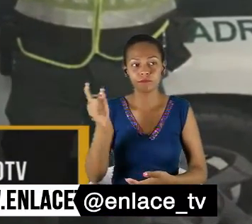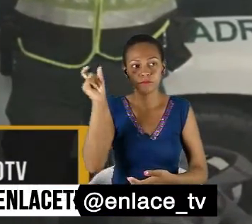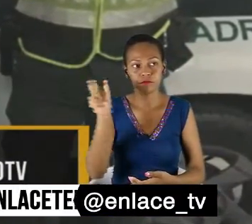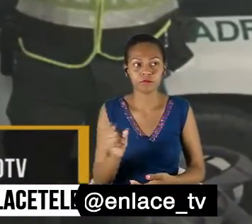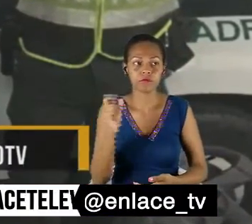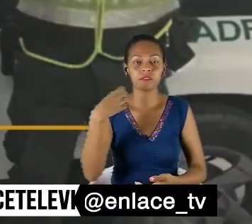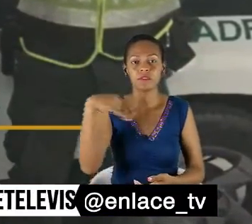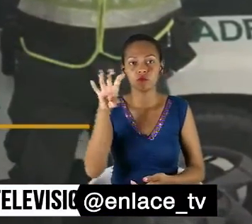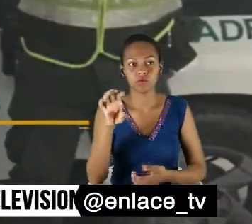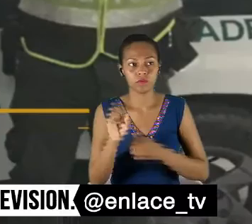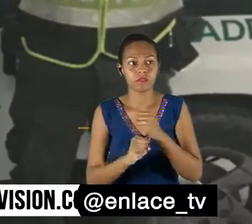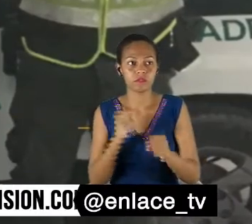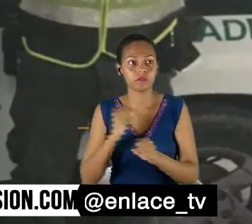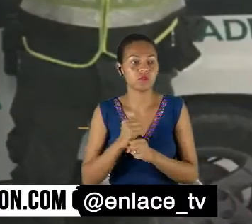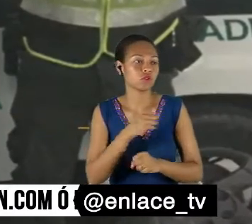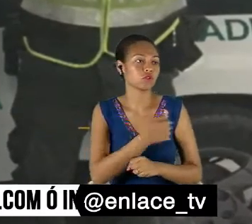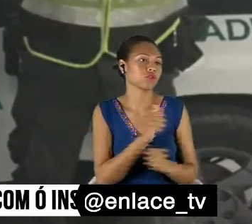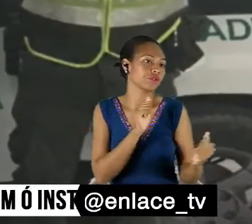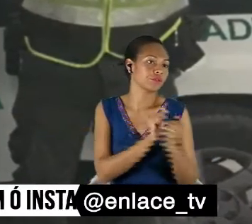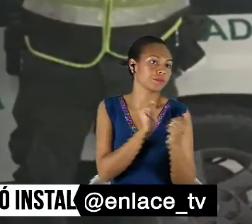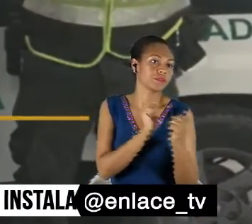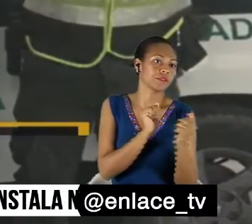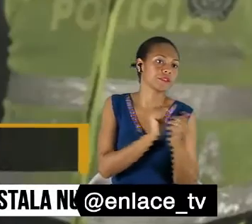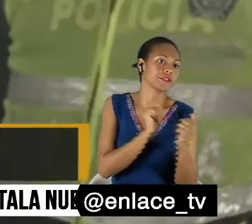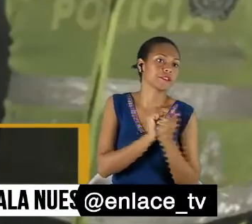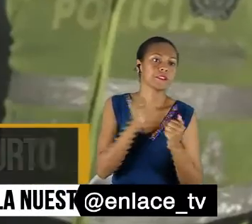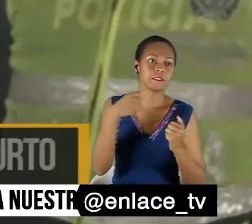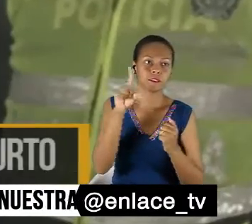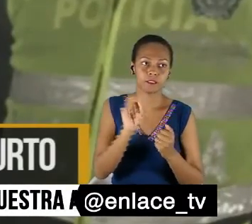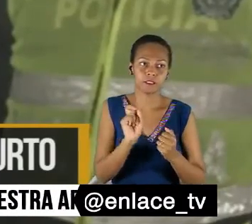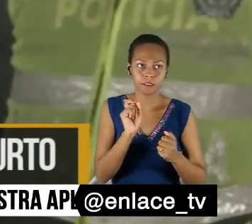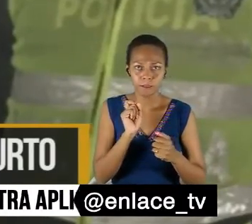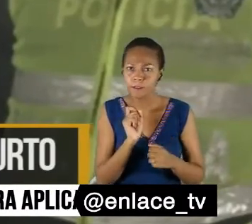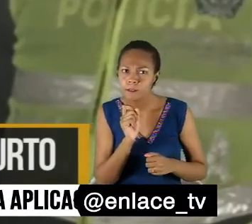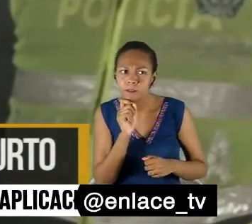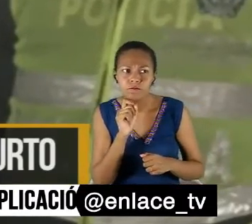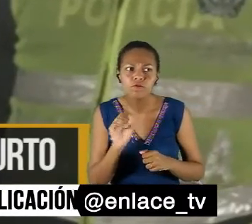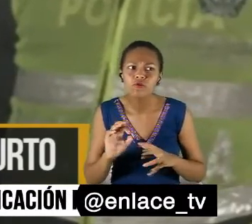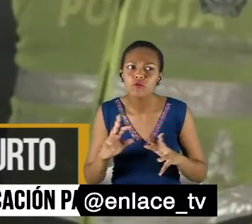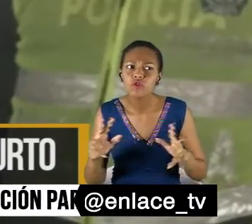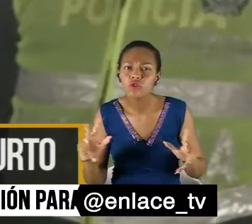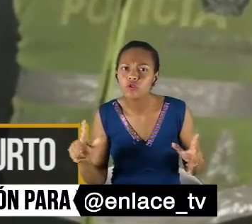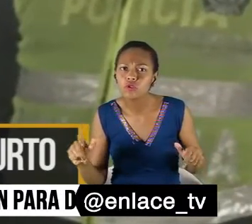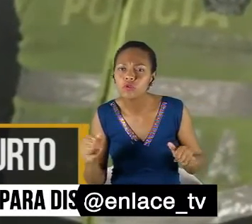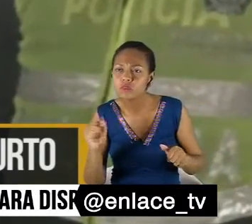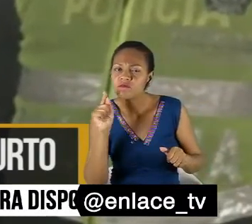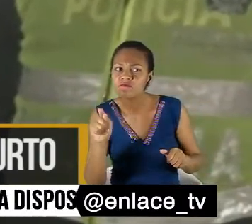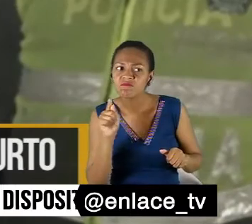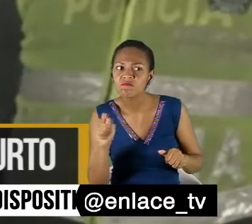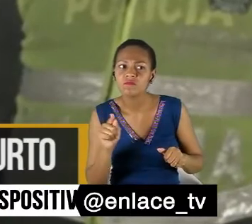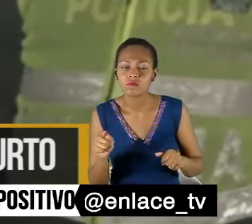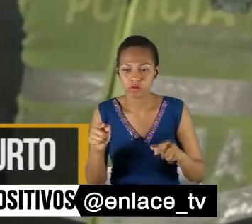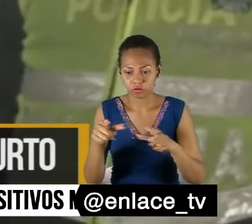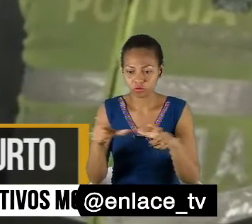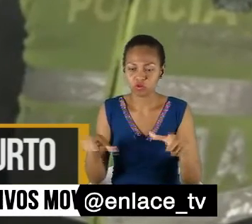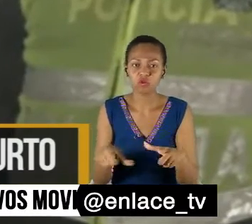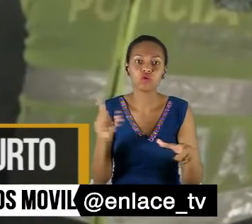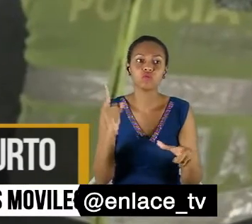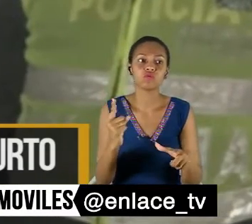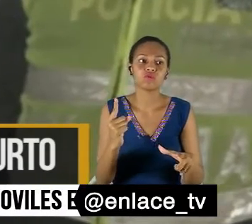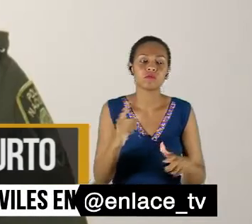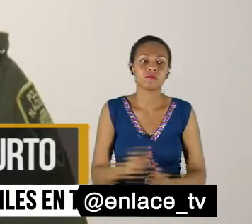en compañía de otro menor de 16 intentaban planear el robo a una estación de servicio en la Comuna 1, exactamente en el sector del